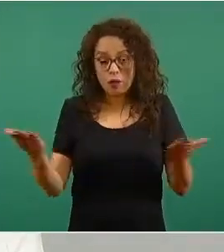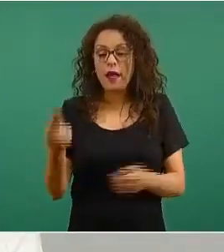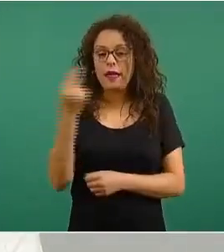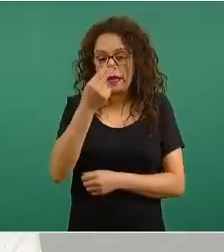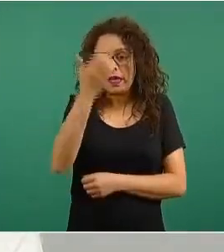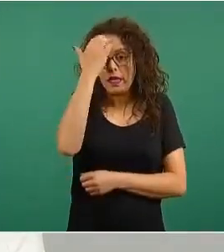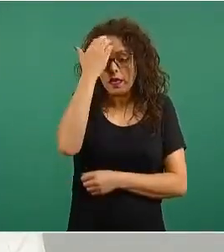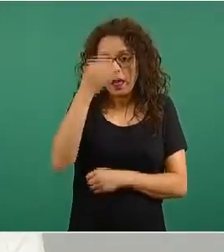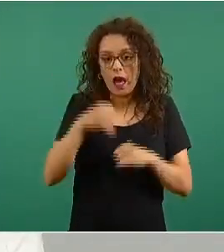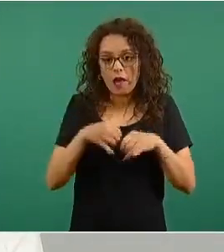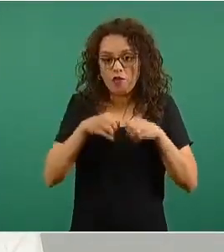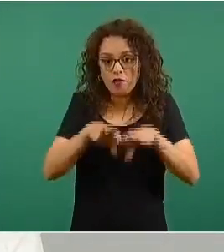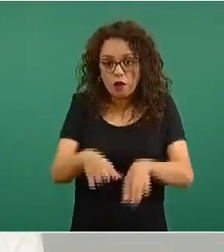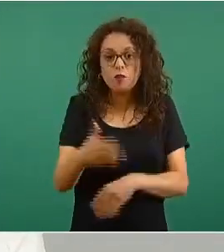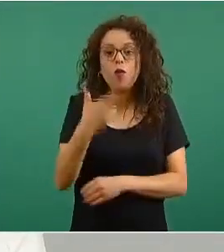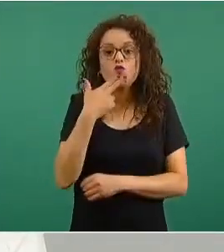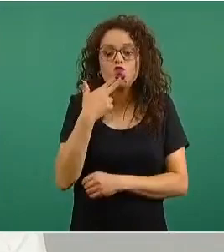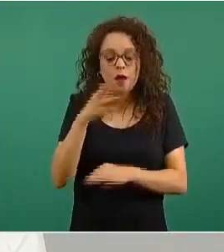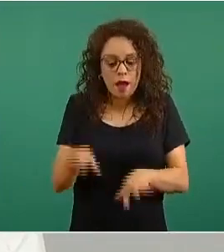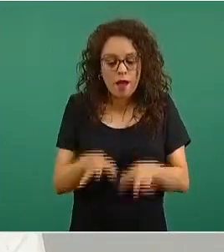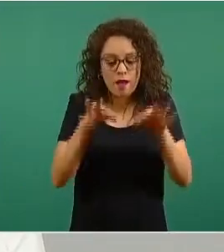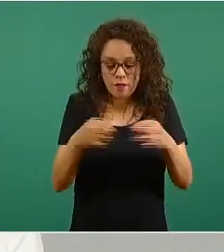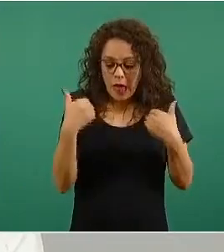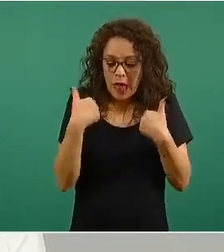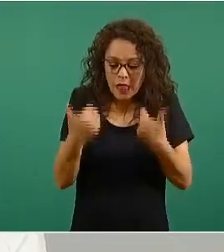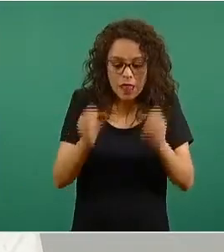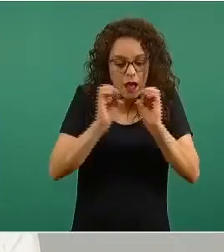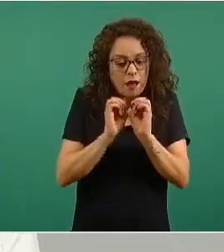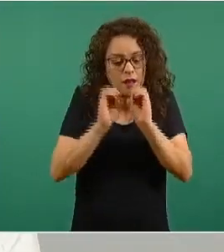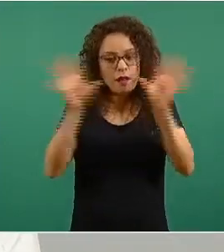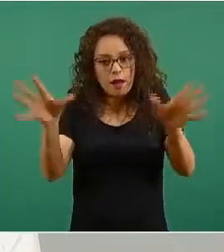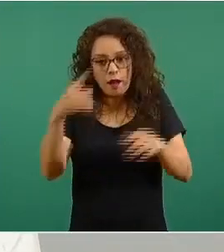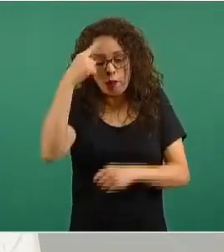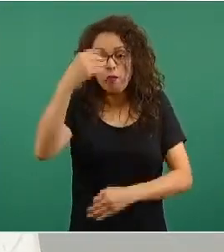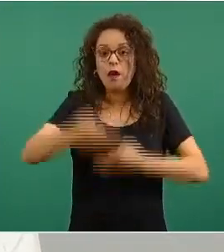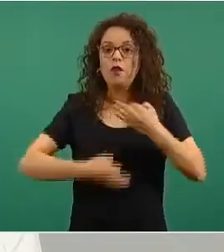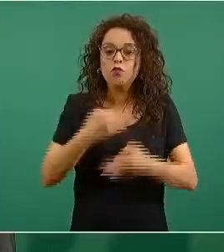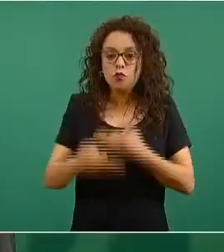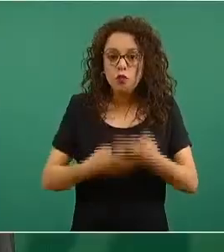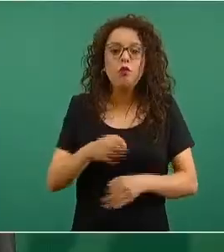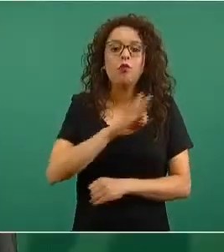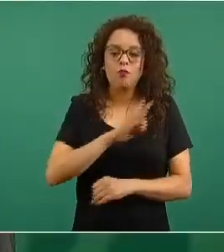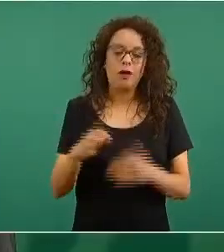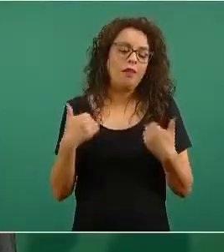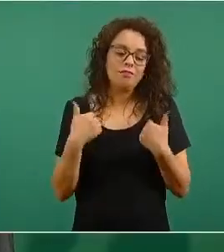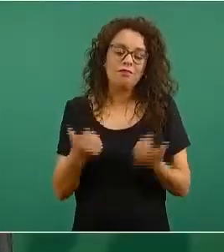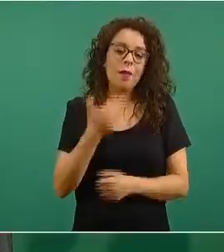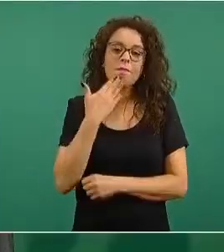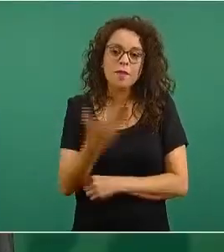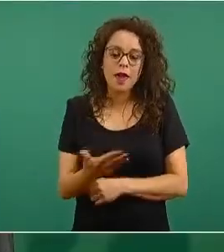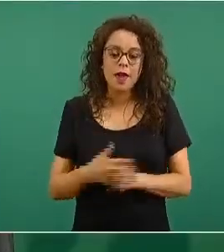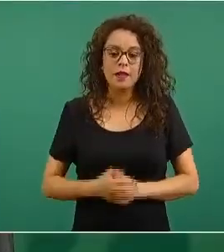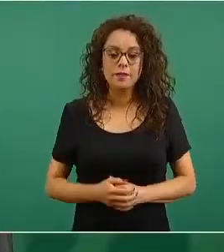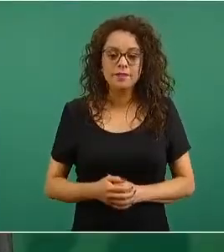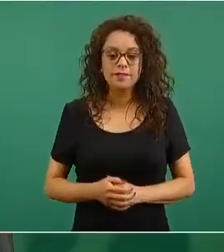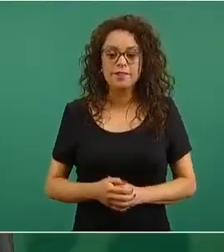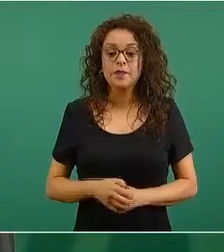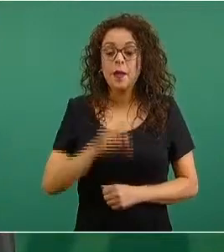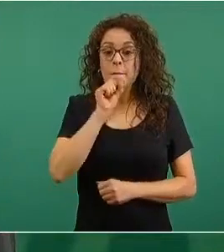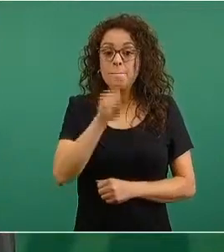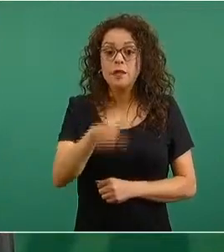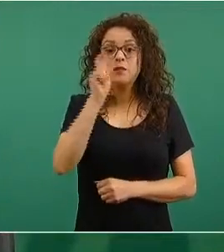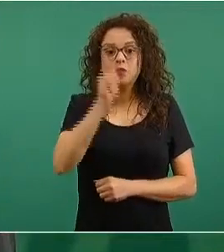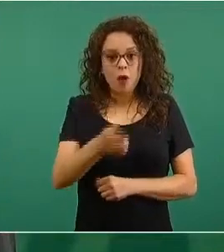información útil, digerible, para que todos la podamos entender. Y también se está